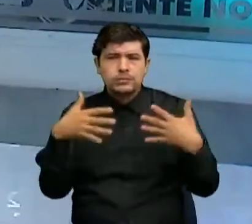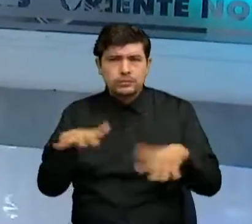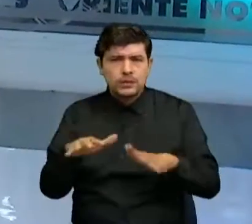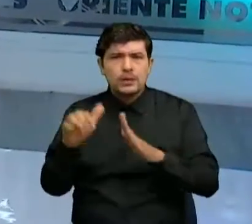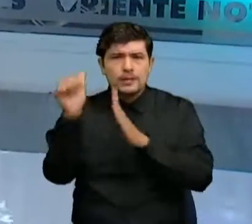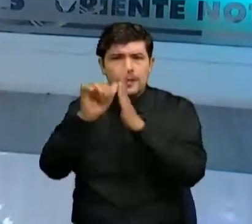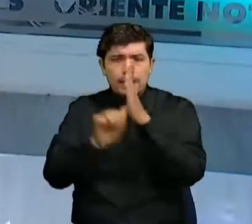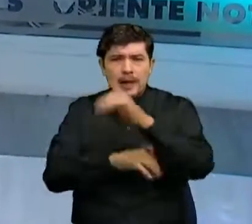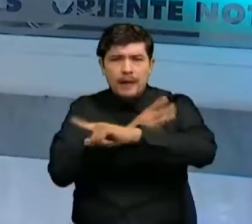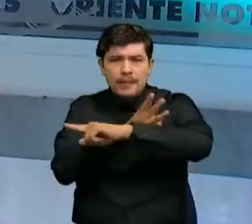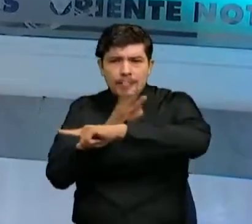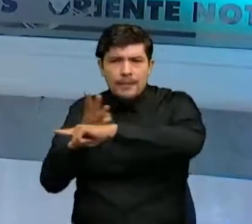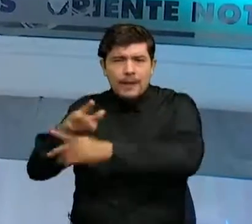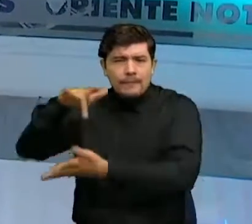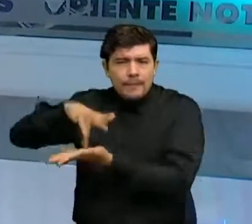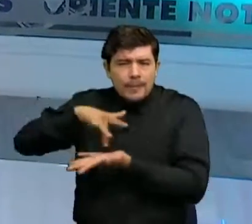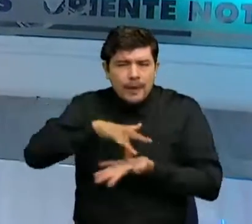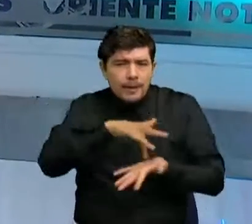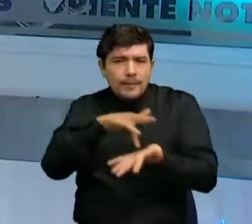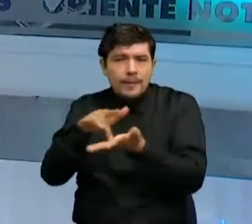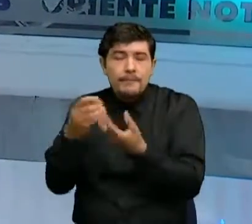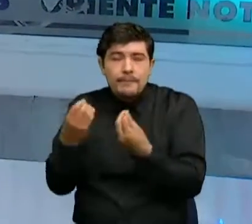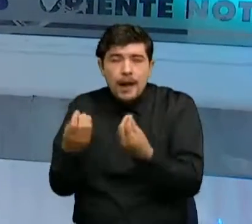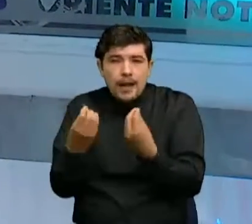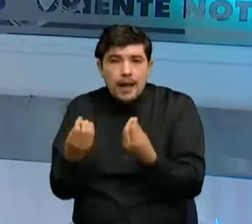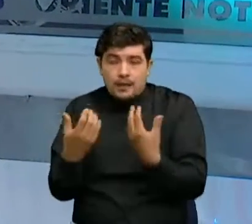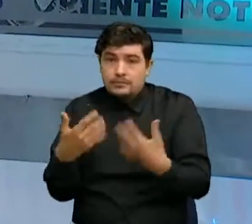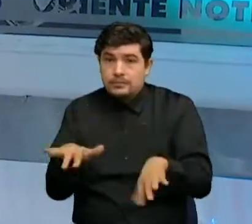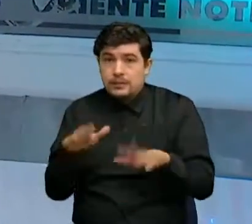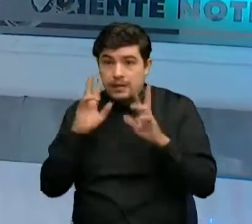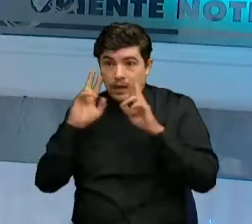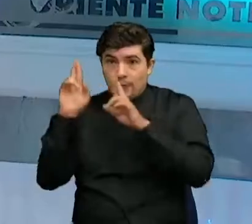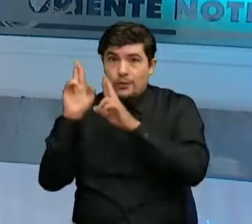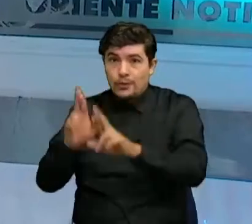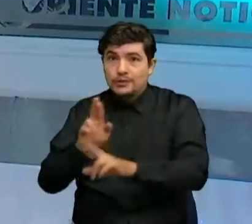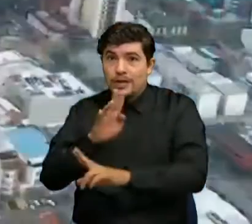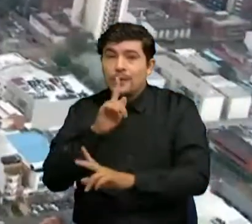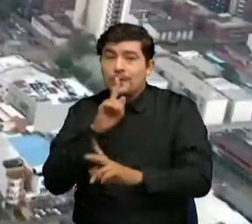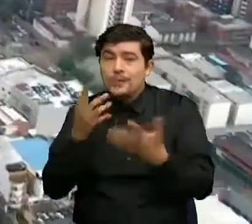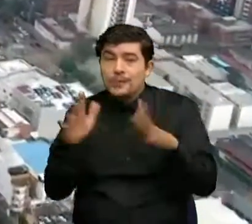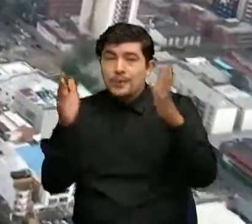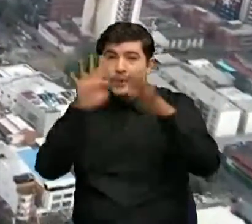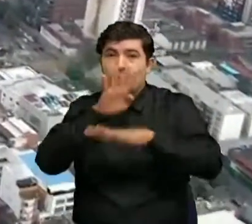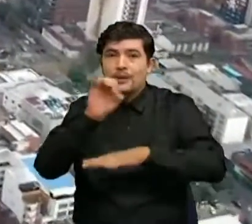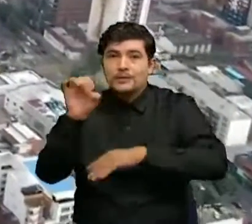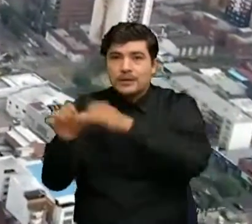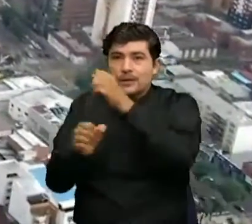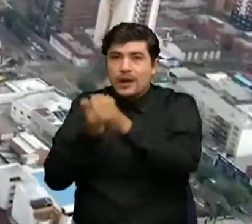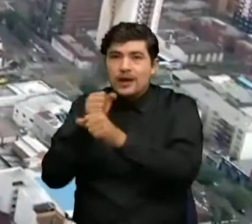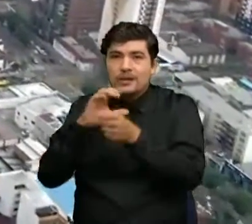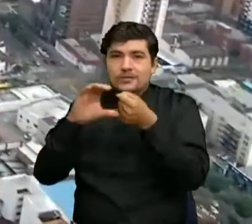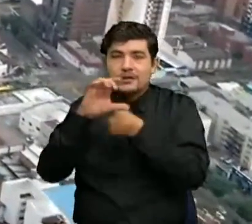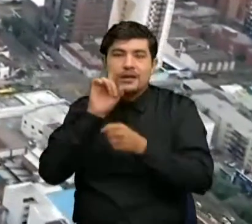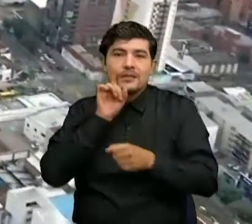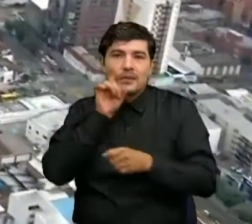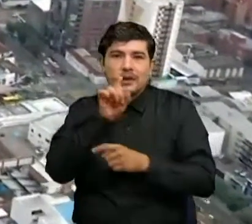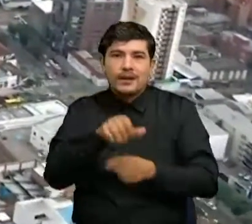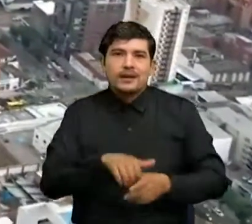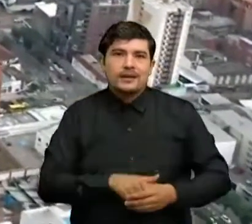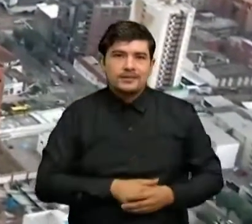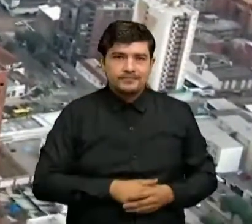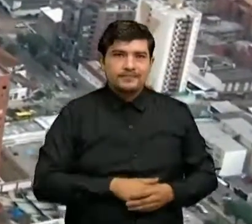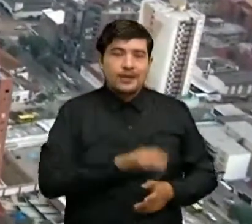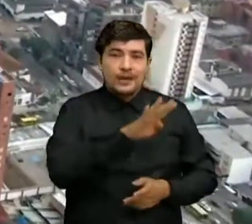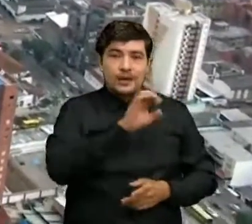plataforma participativa para celebrar los 400 años de la Ciudad Bonita. La Ciudad Bonita cumple 400 años de historia,